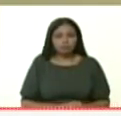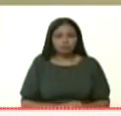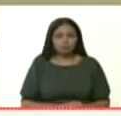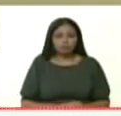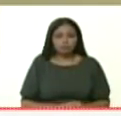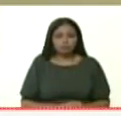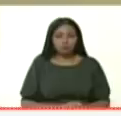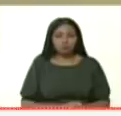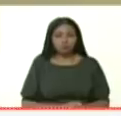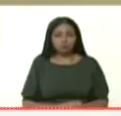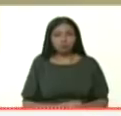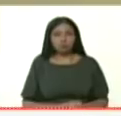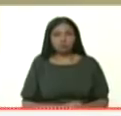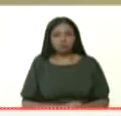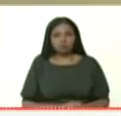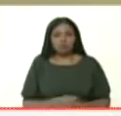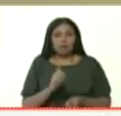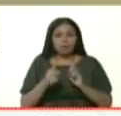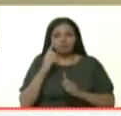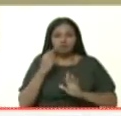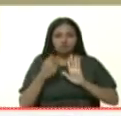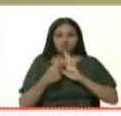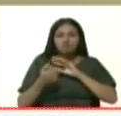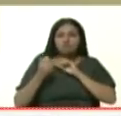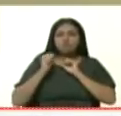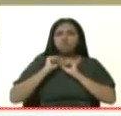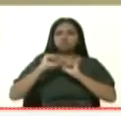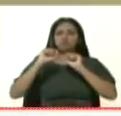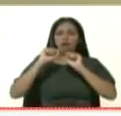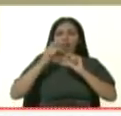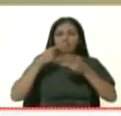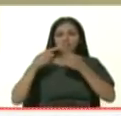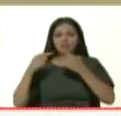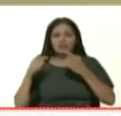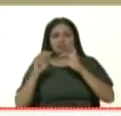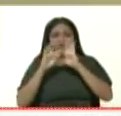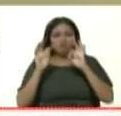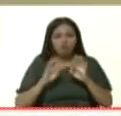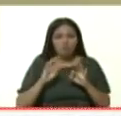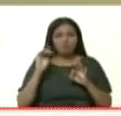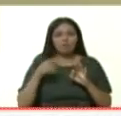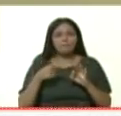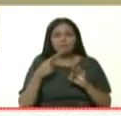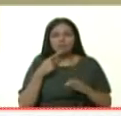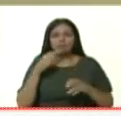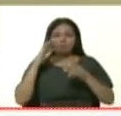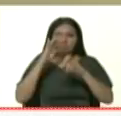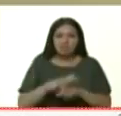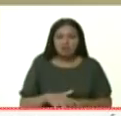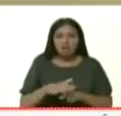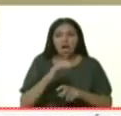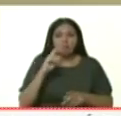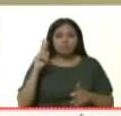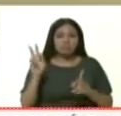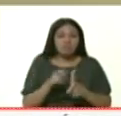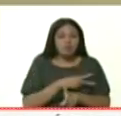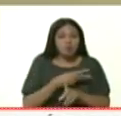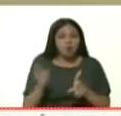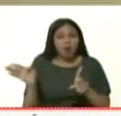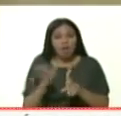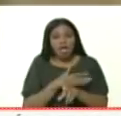a veces rebelándose a las distintas formas de discriminación, de violencia